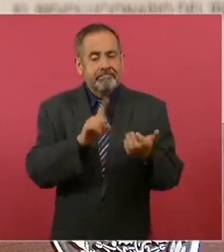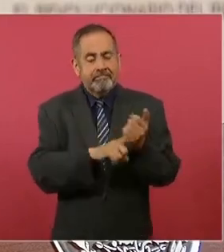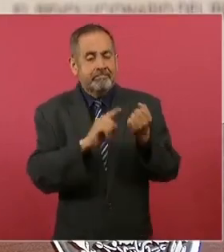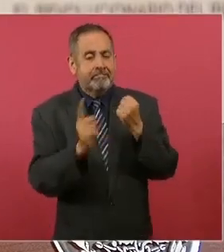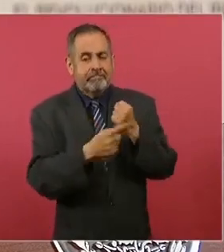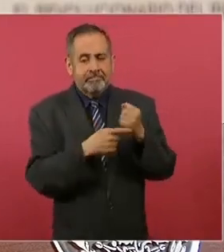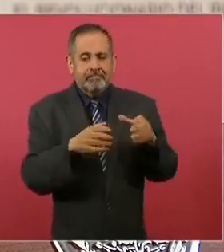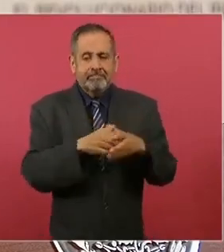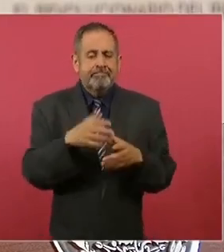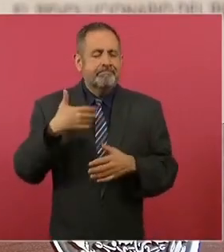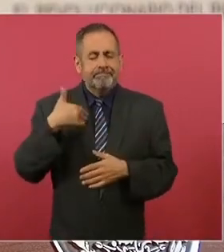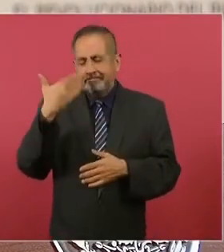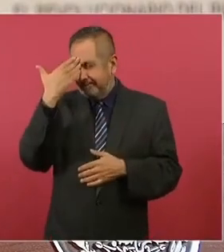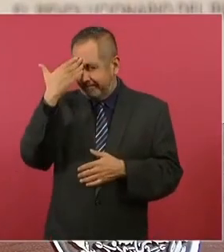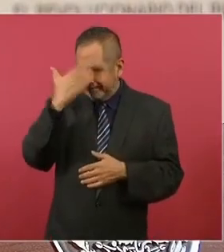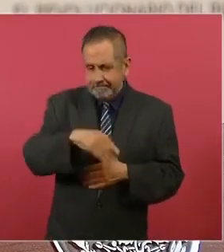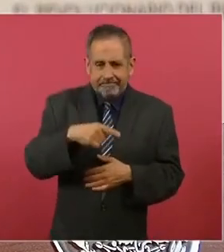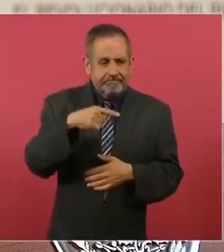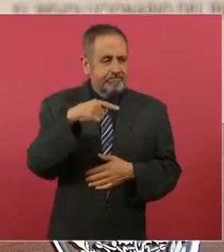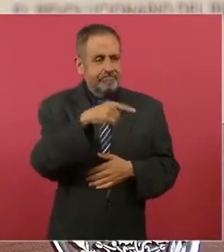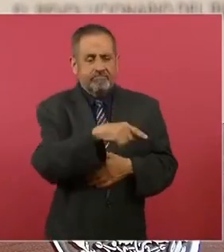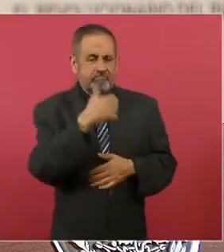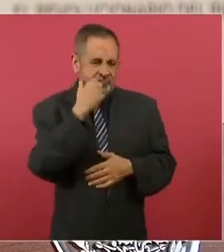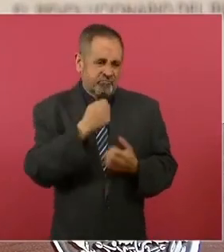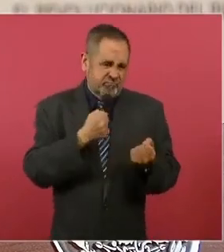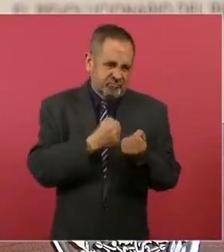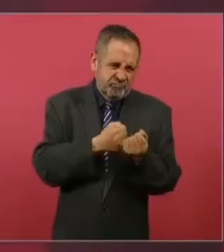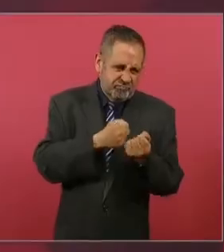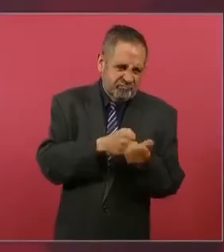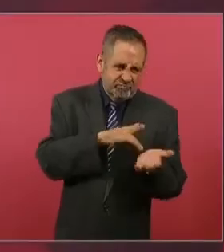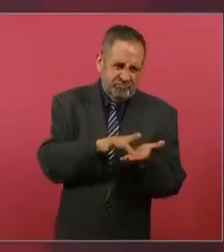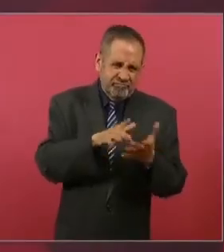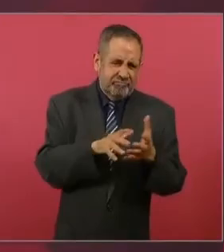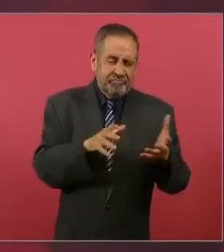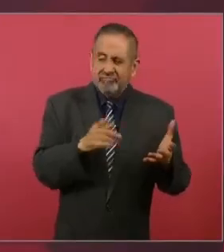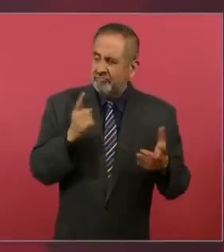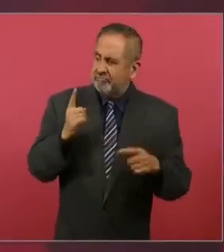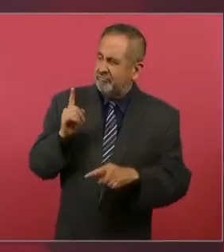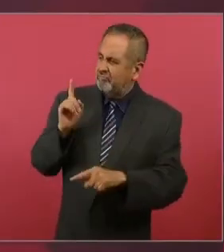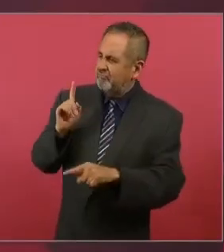ya sabemos que lo que quieren es